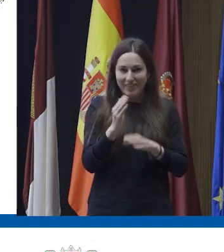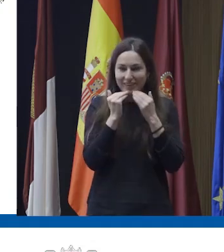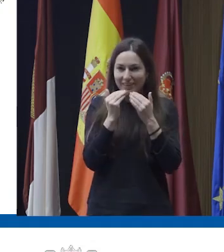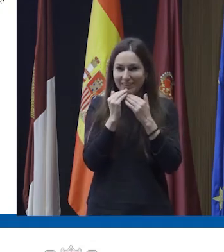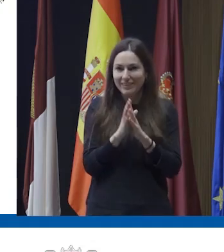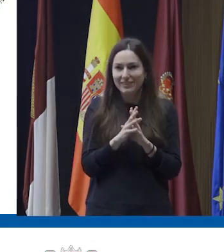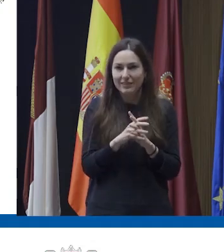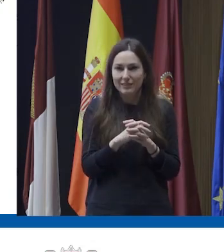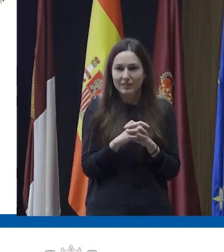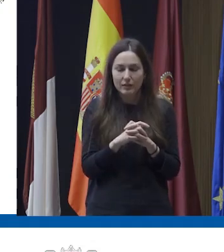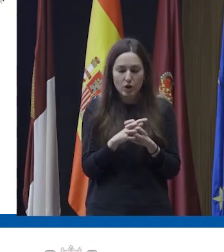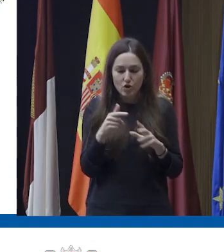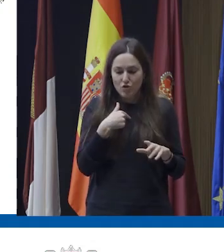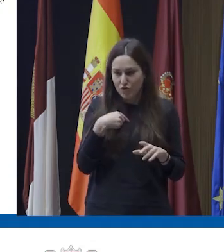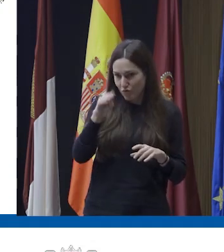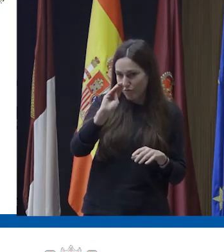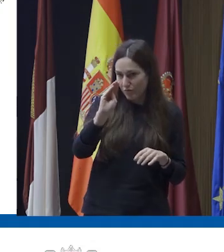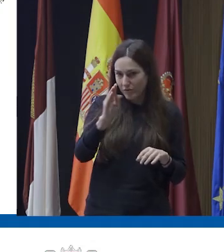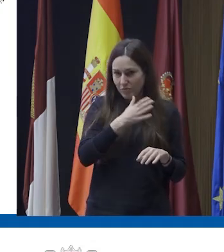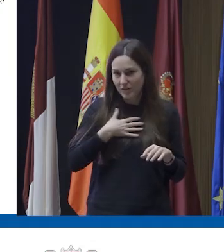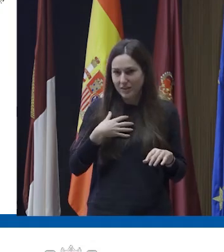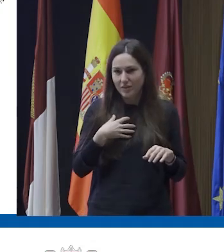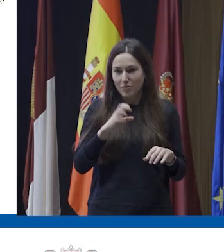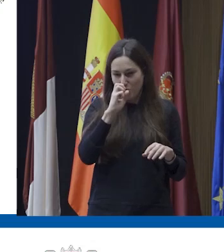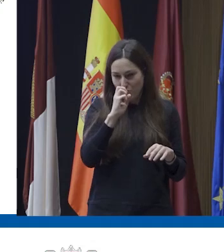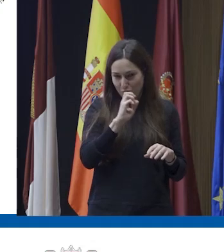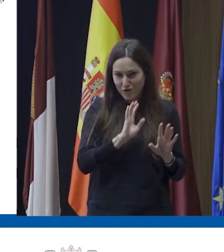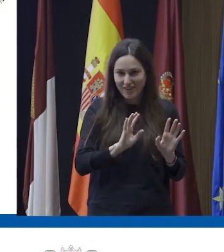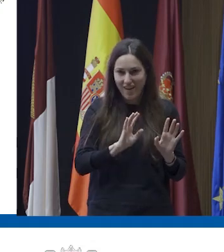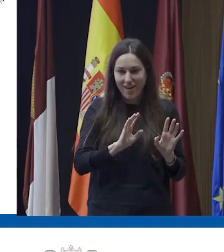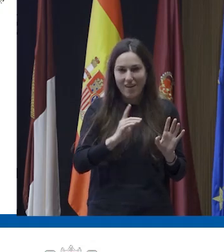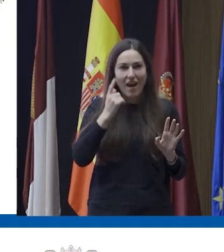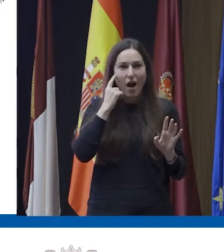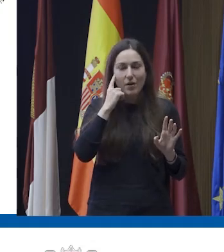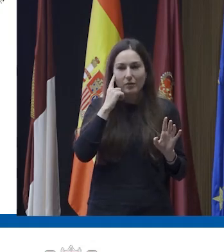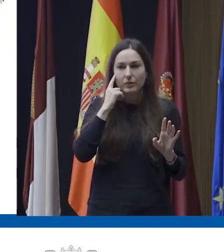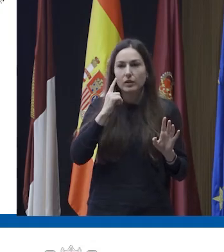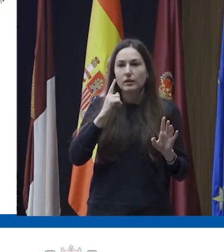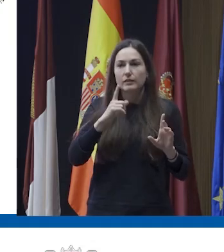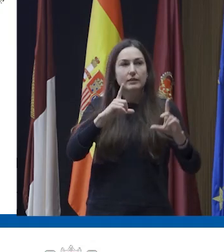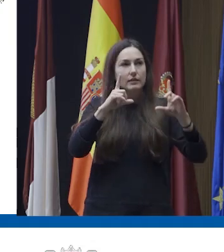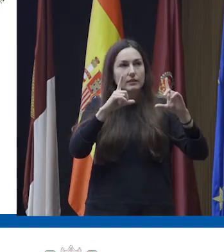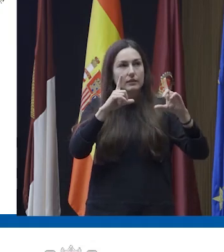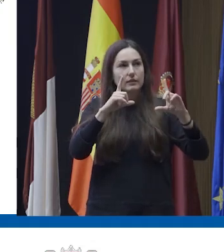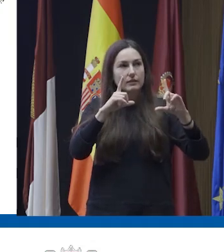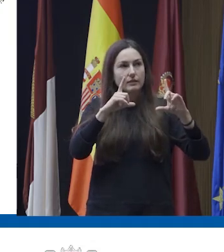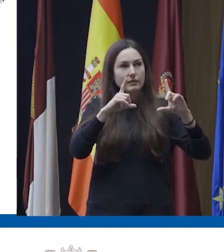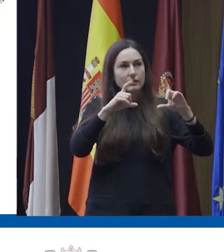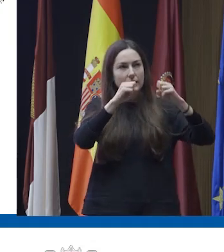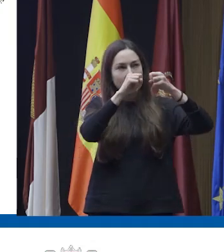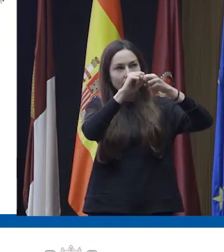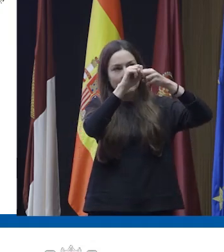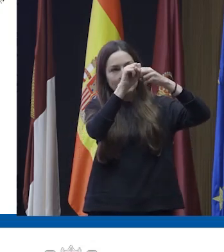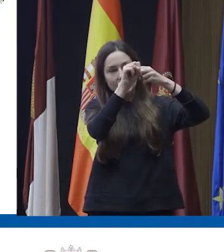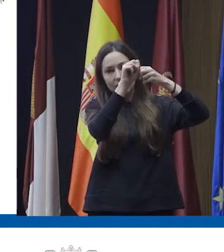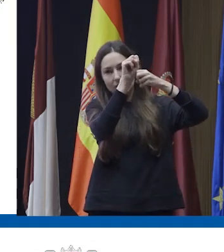hacerle una pregunta, curiosidad. De los 2 cuadros finales que ha puesto de resumen...